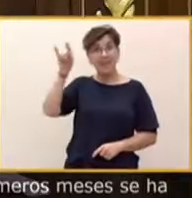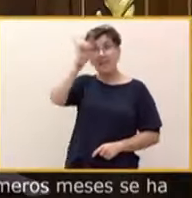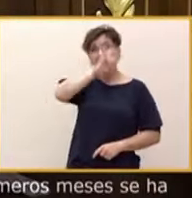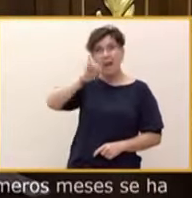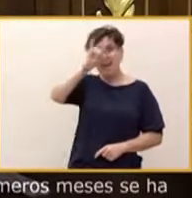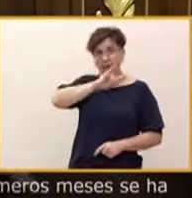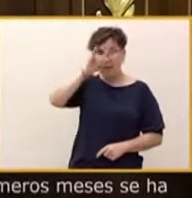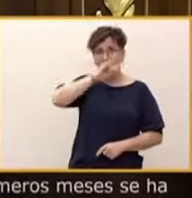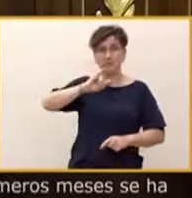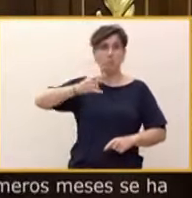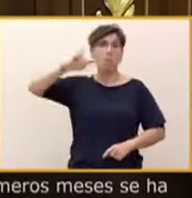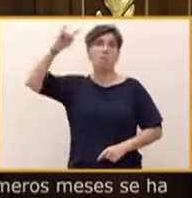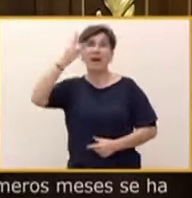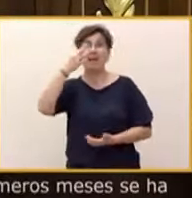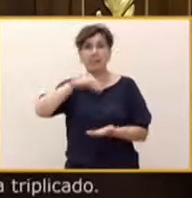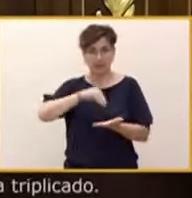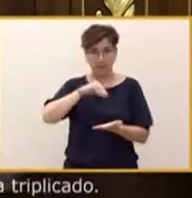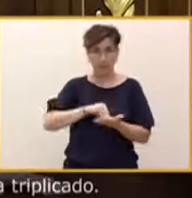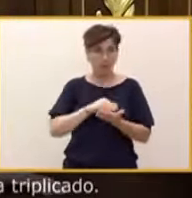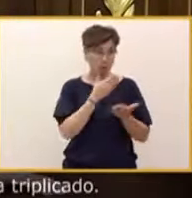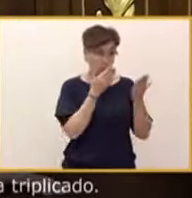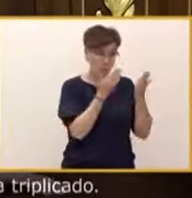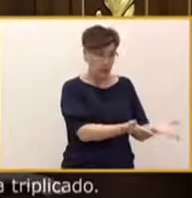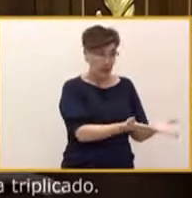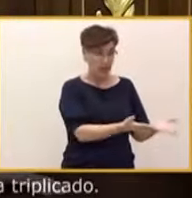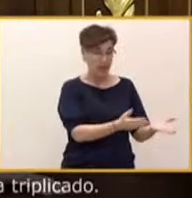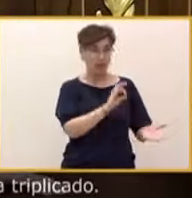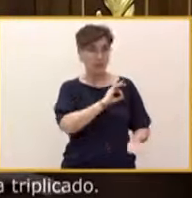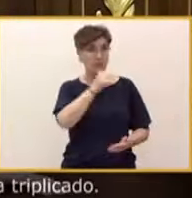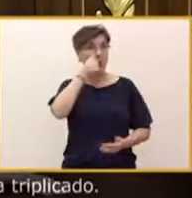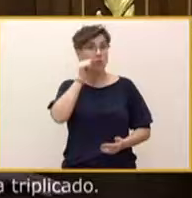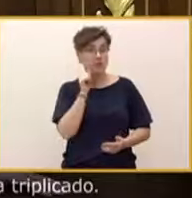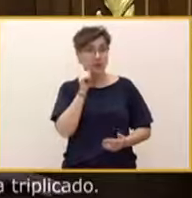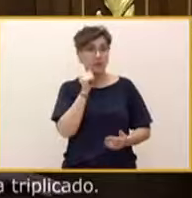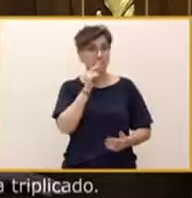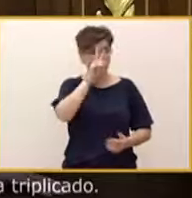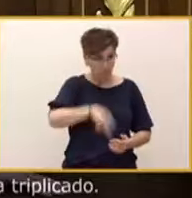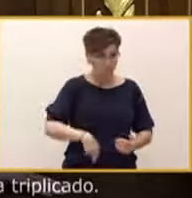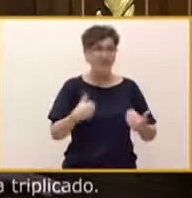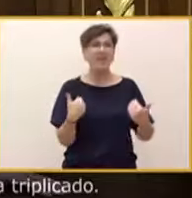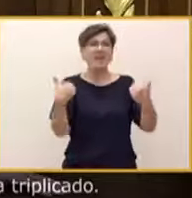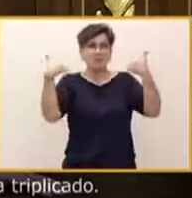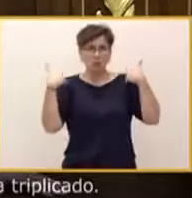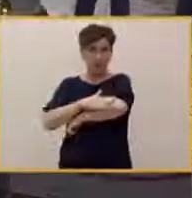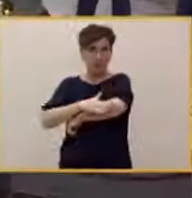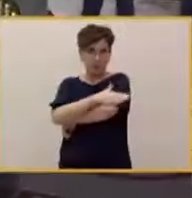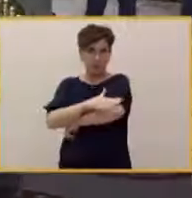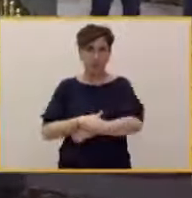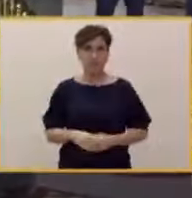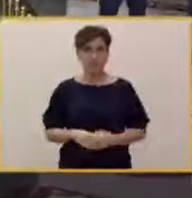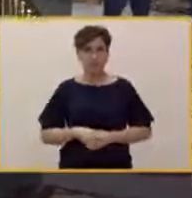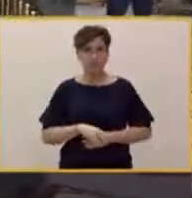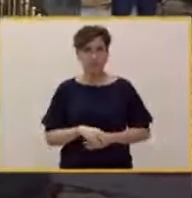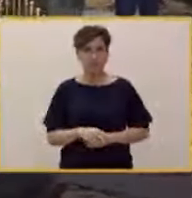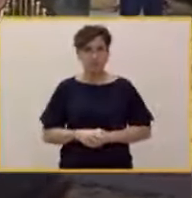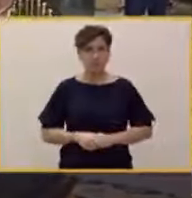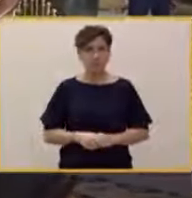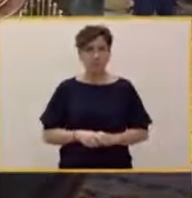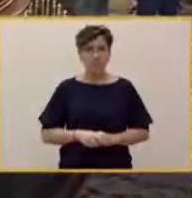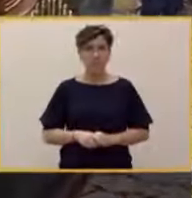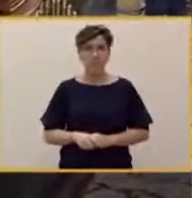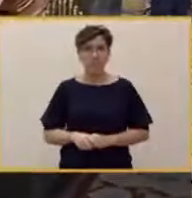parece gobernar sin mucho interés por prever las consecuencias de sus actos. En fin, que cuando cambia el viento, cambian las promesas. Si hace 2 días